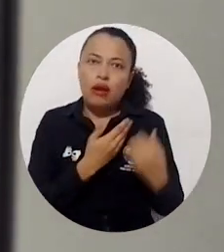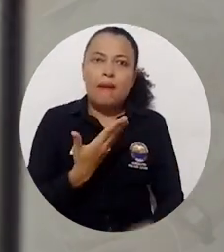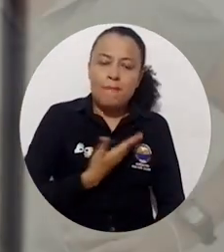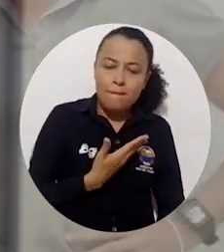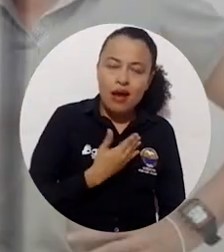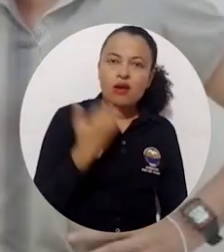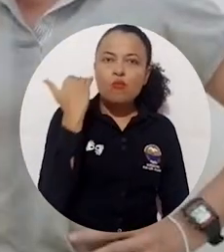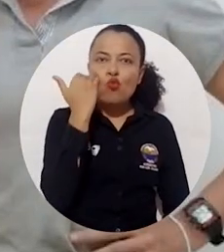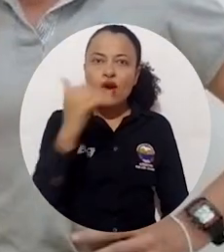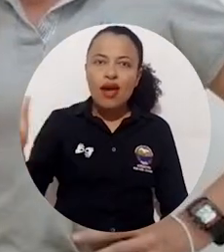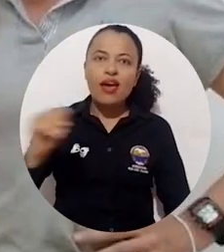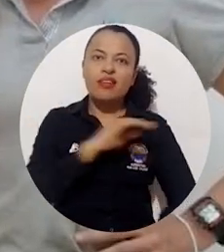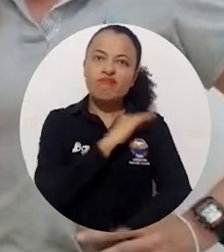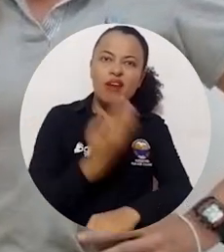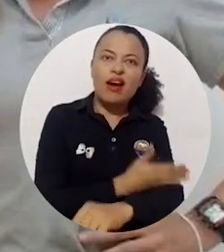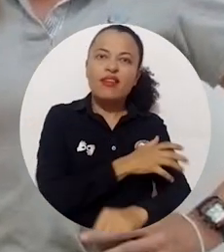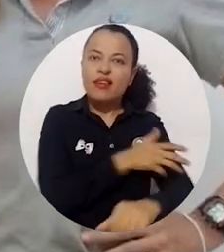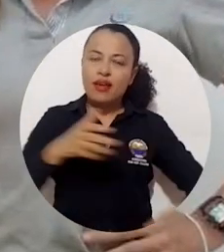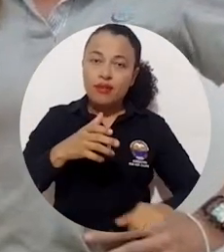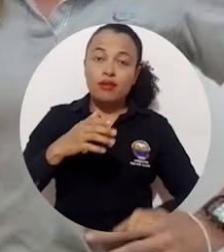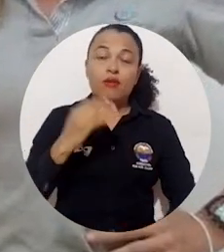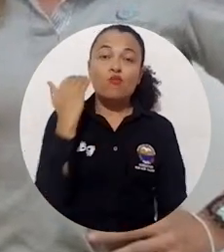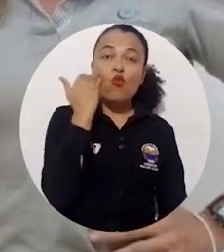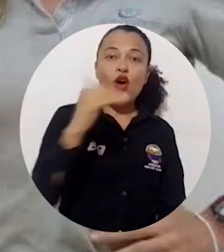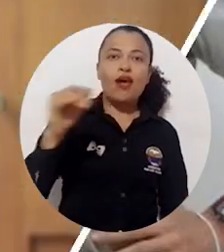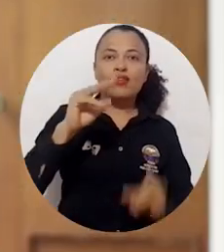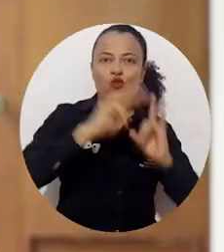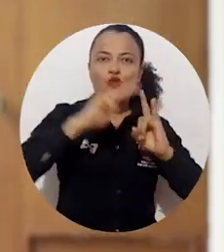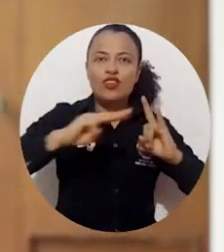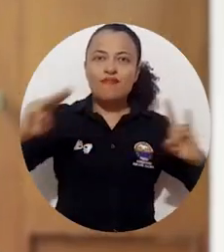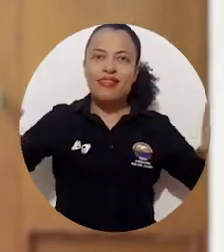trabajos, sino con sus papeles de madres, de mujeres